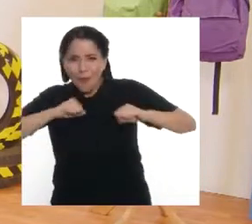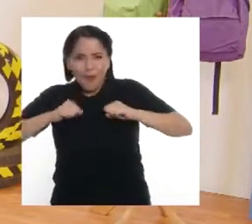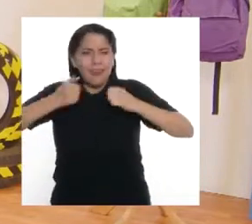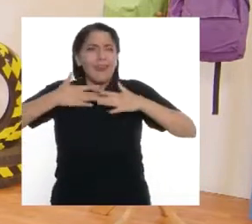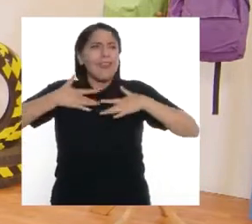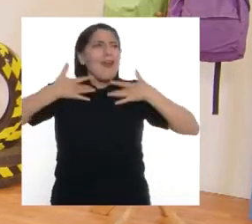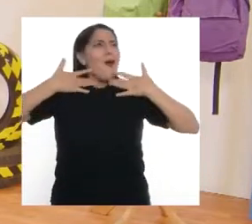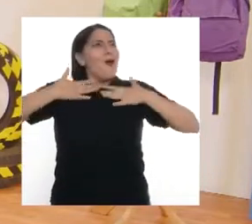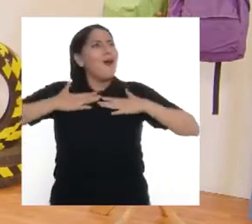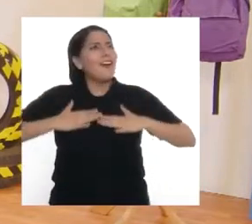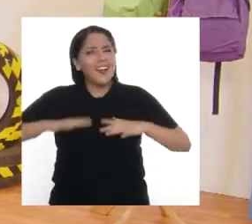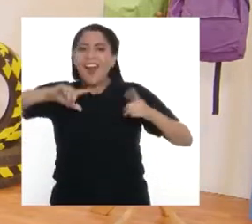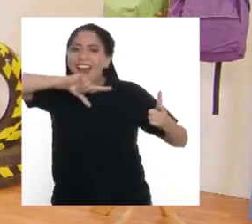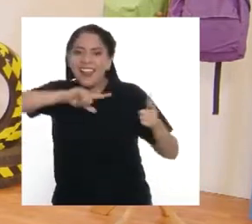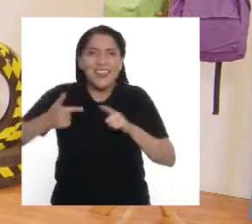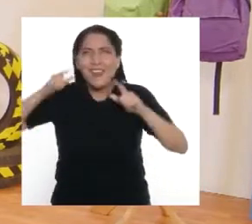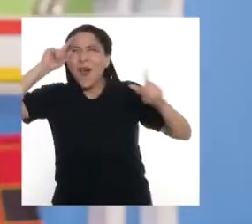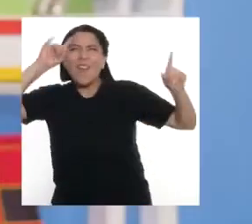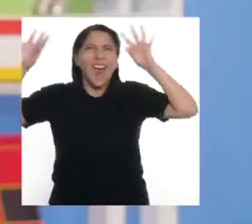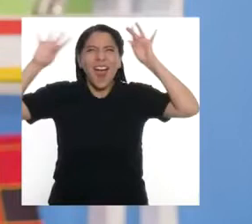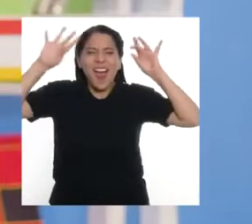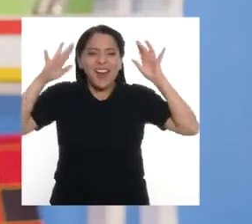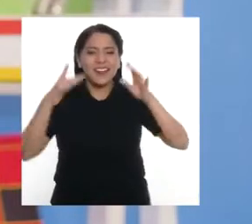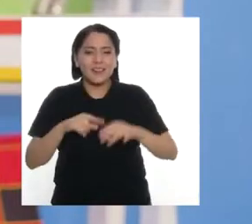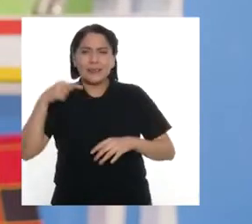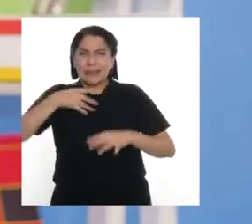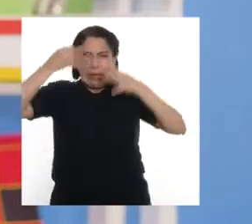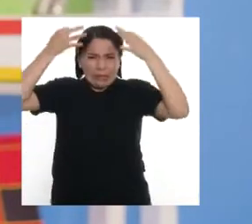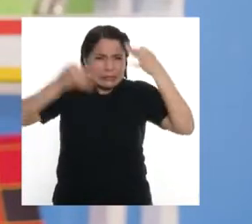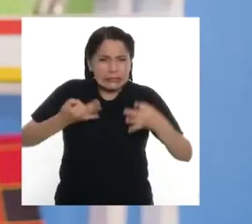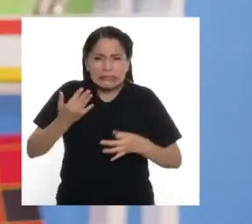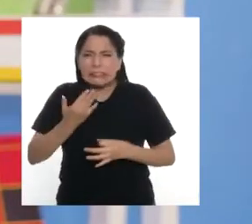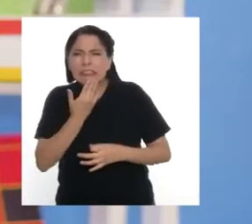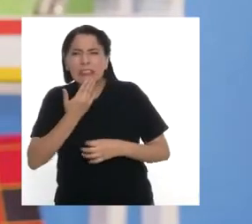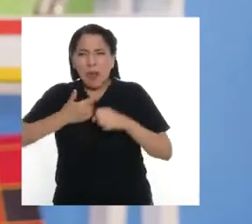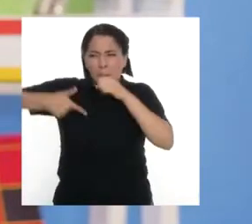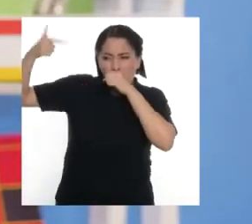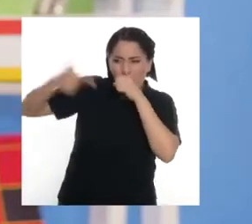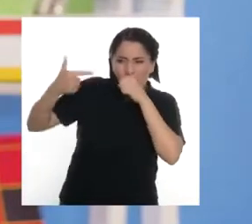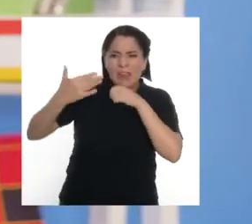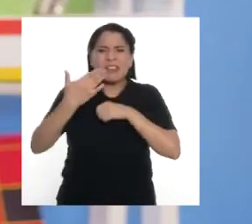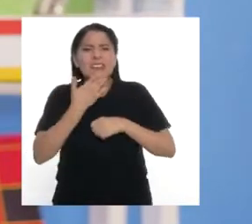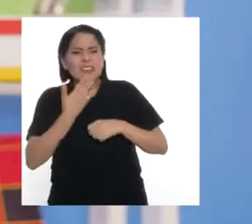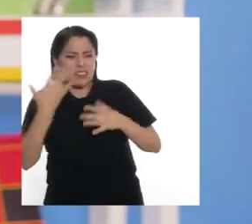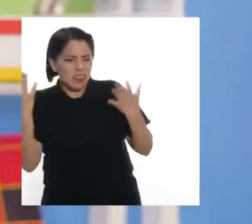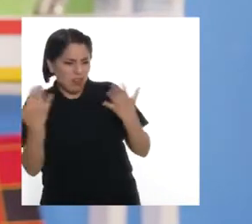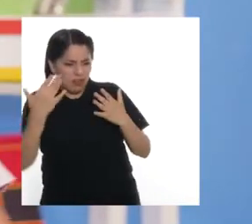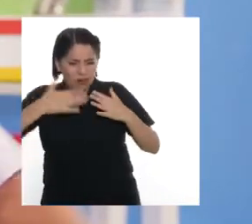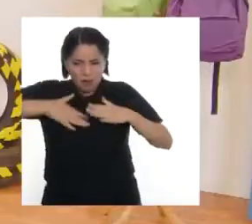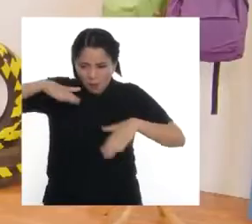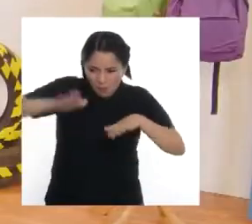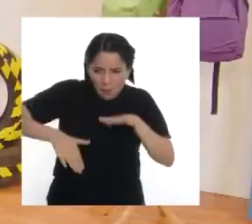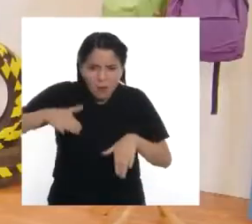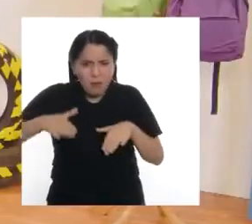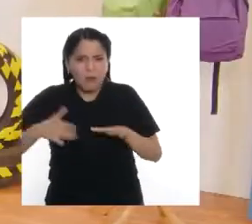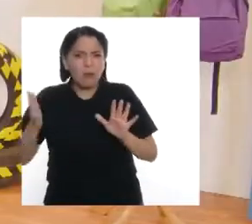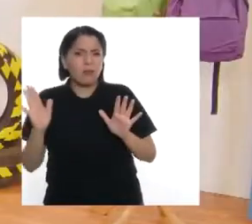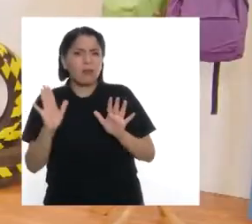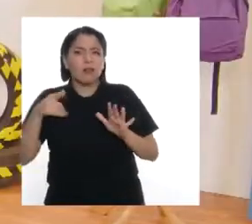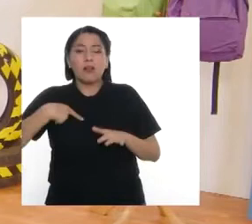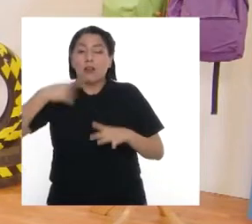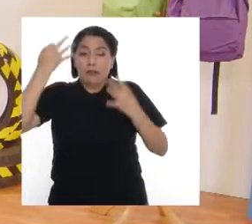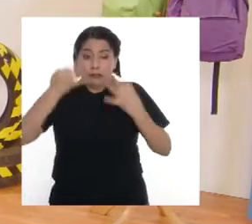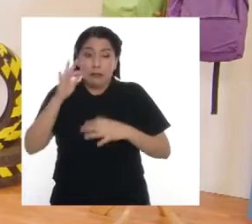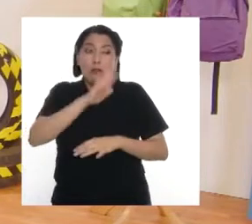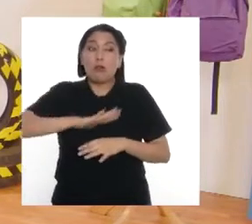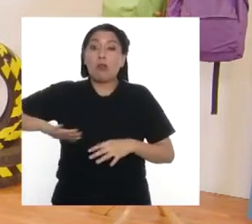se sientan listas y listos para crear. ¿Debemos decidir quién era el rap y quién la percusión corporal? Yo creo que es mejor que